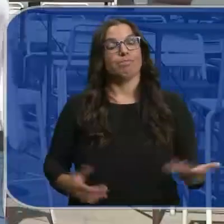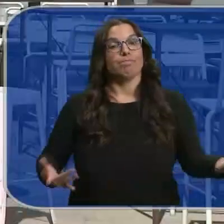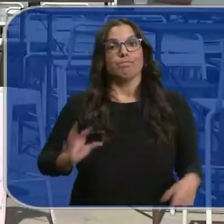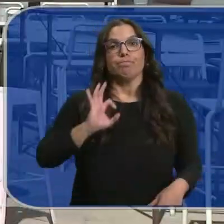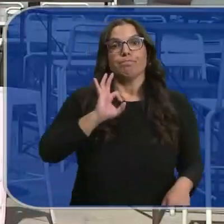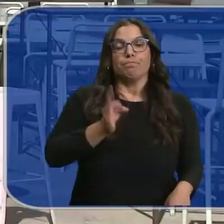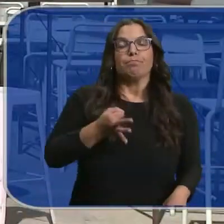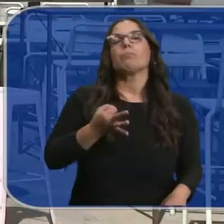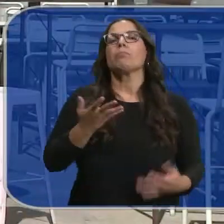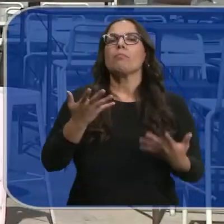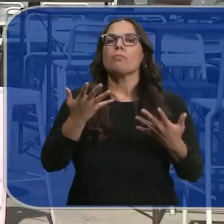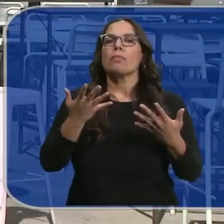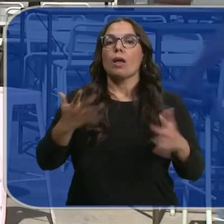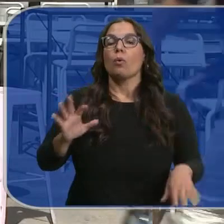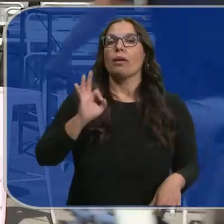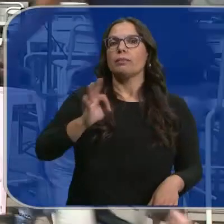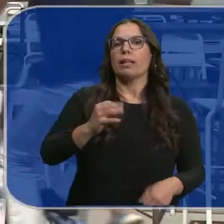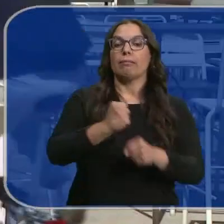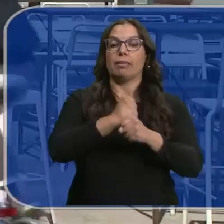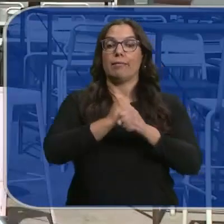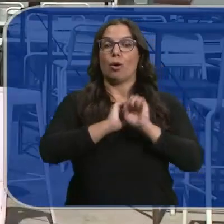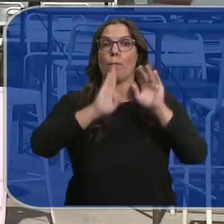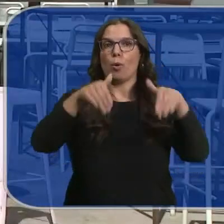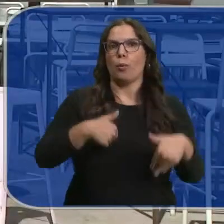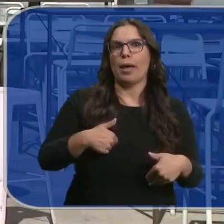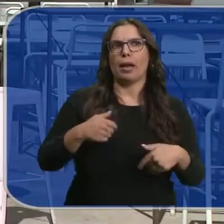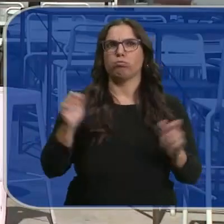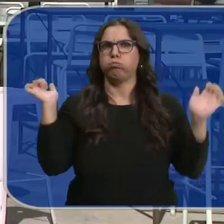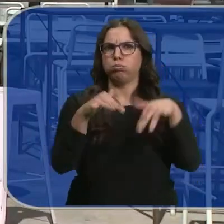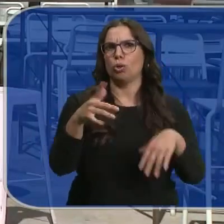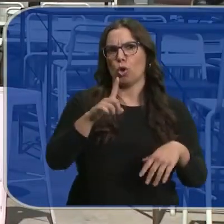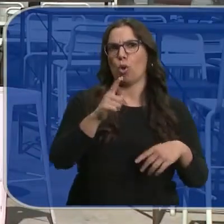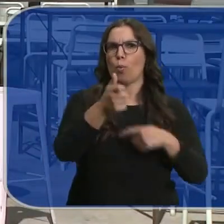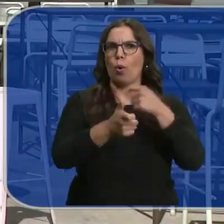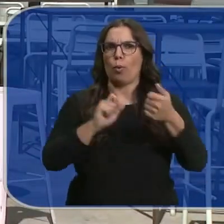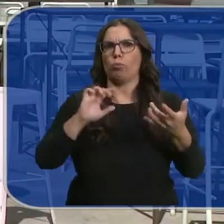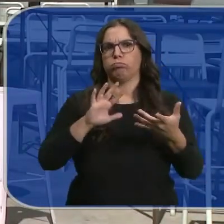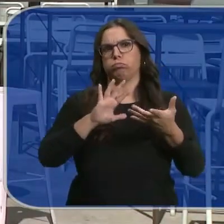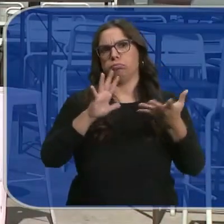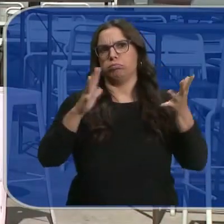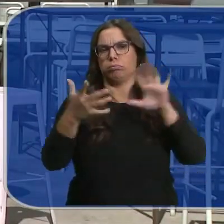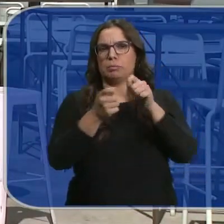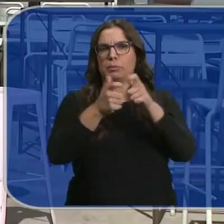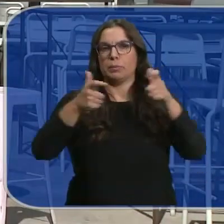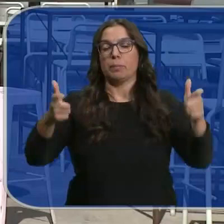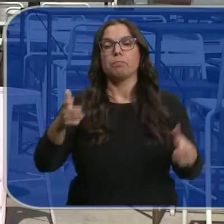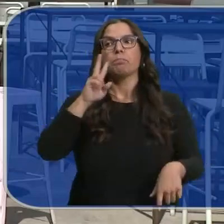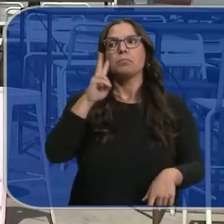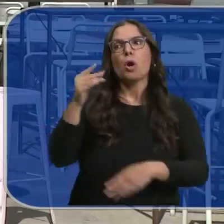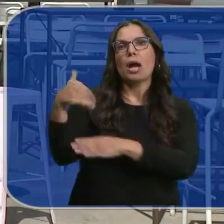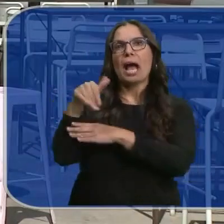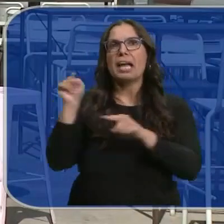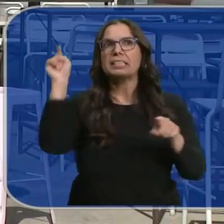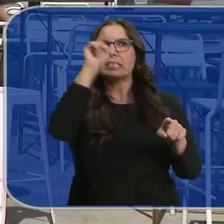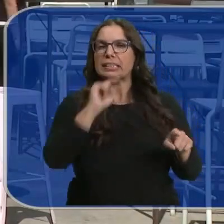Así es, aunque hay que decir que esta vuelta al trabajo está siendo escalonada. Esta mañana hemos salido a algunas de las calles de Castilla y León y